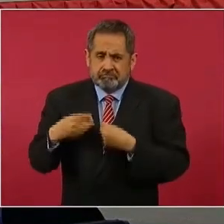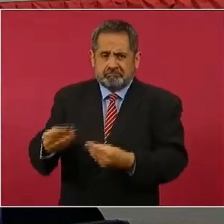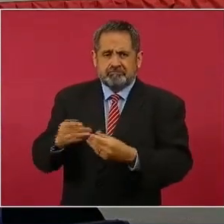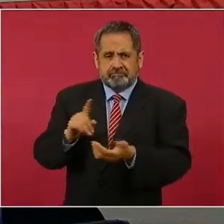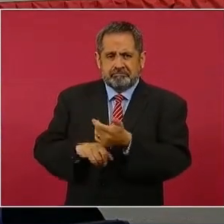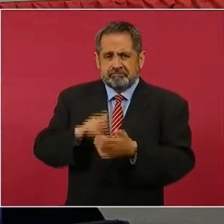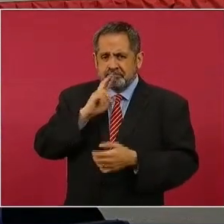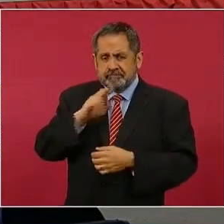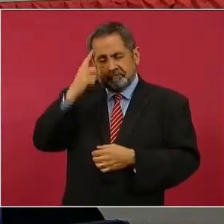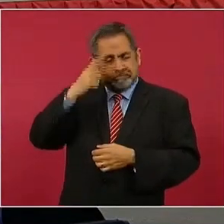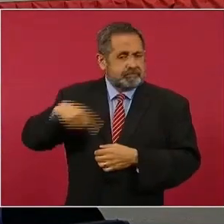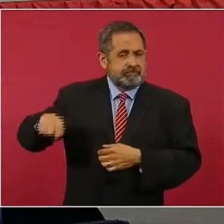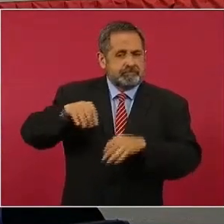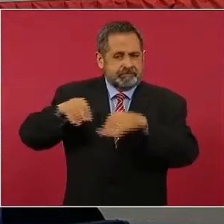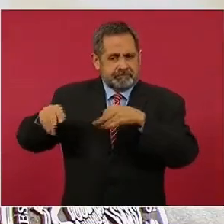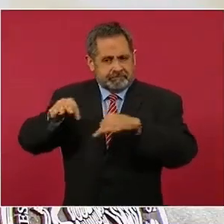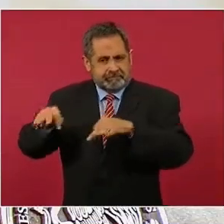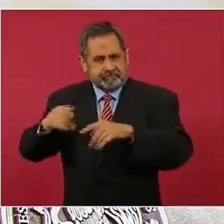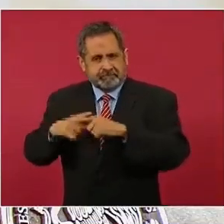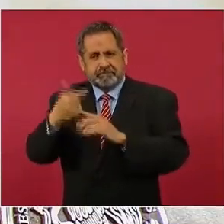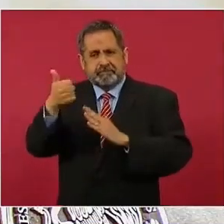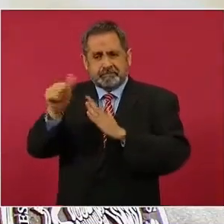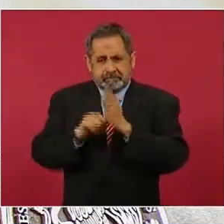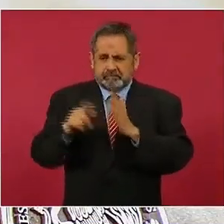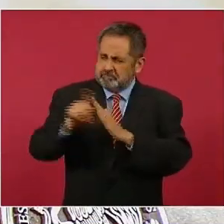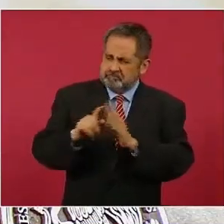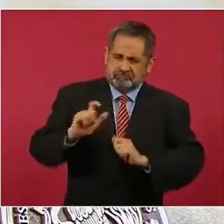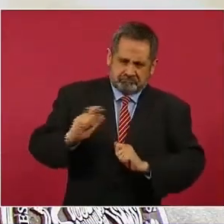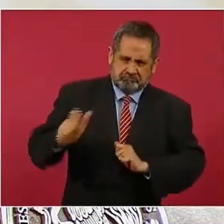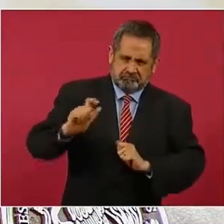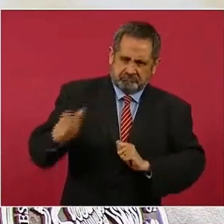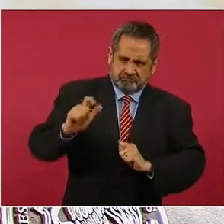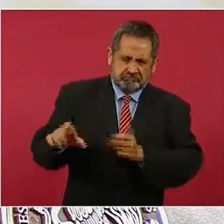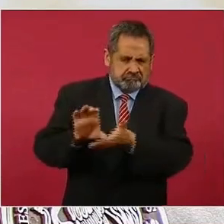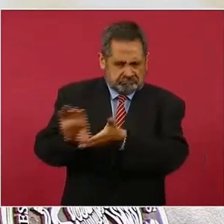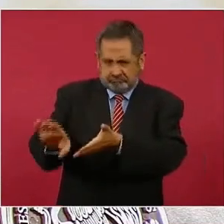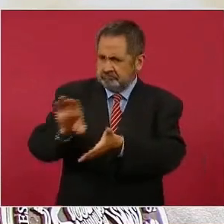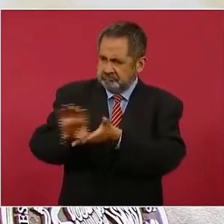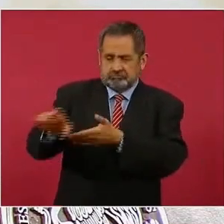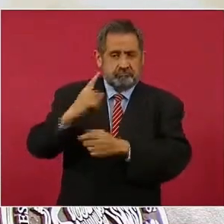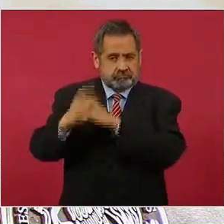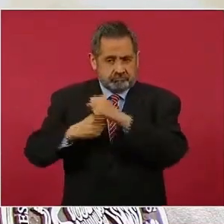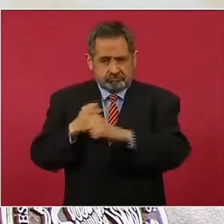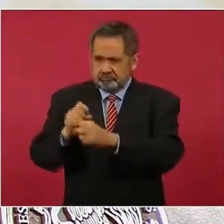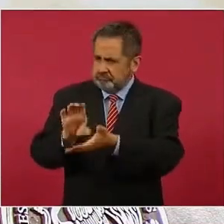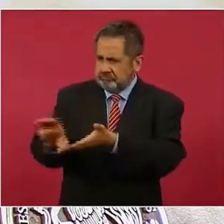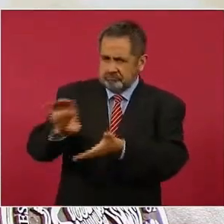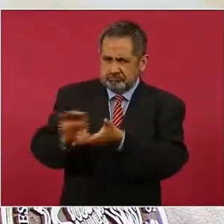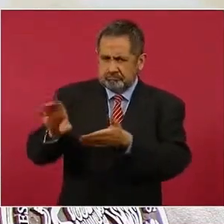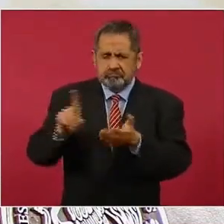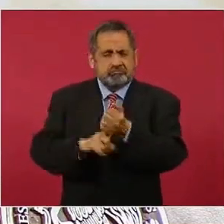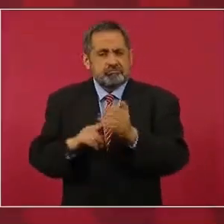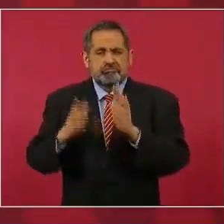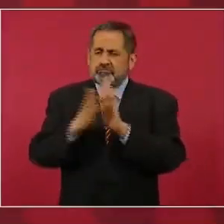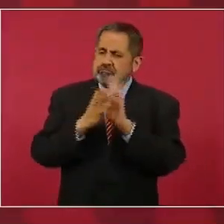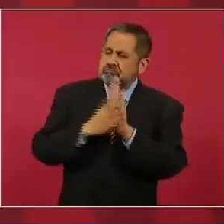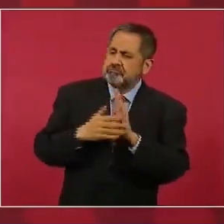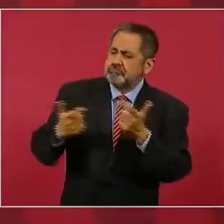respuesta a los trabajadores cada 6 meses, cada año, de qué hacemos con las